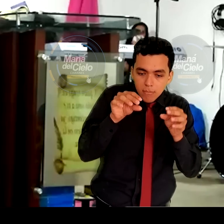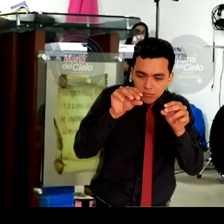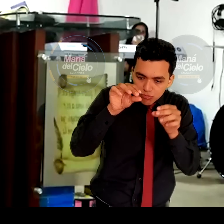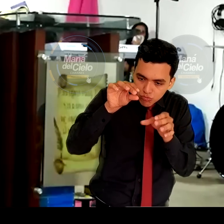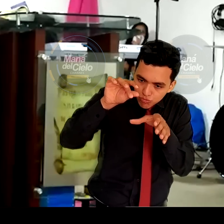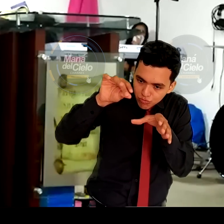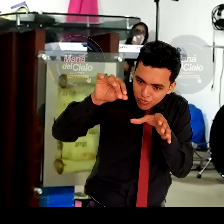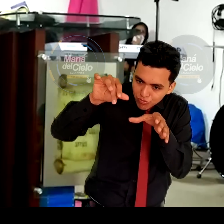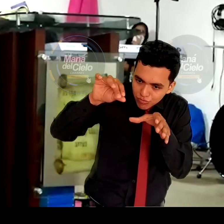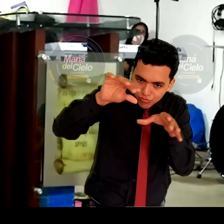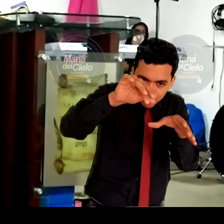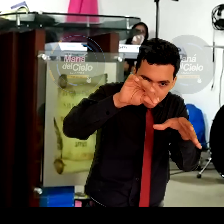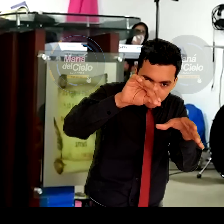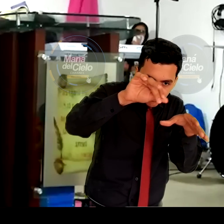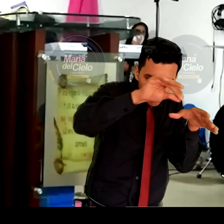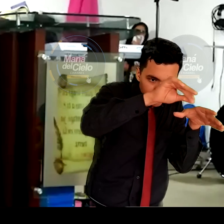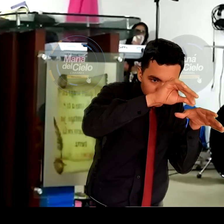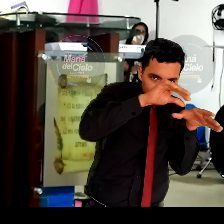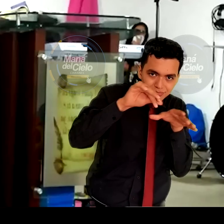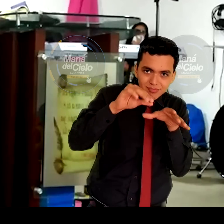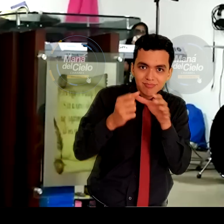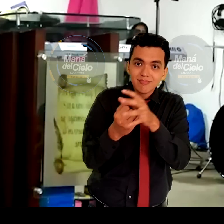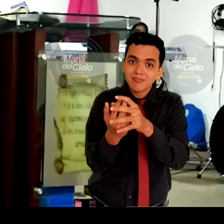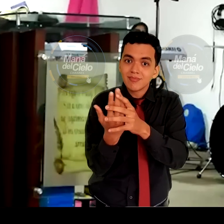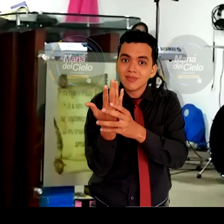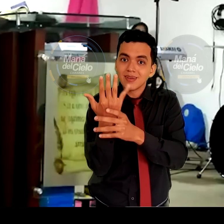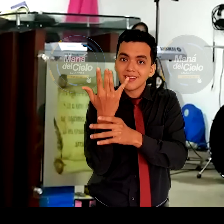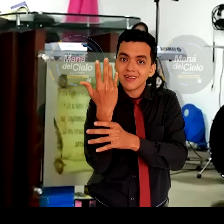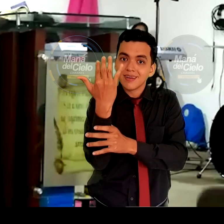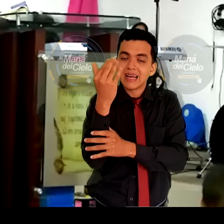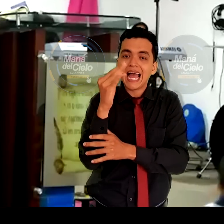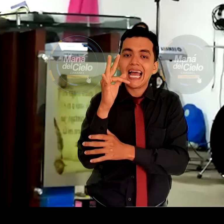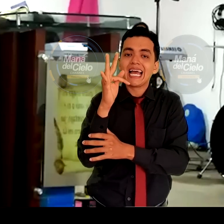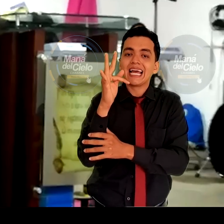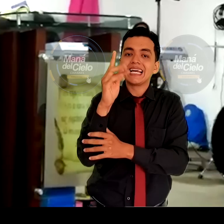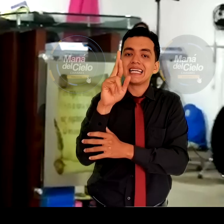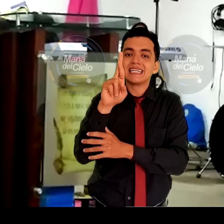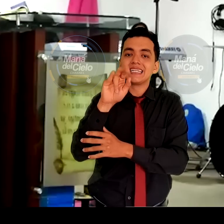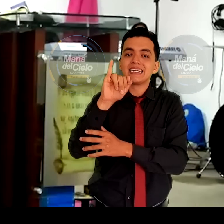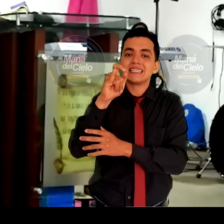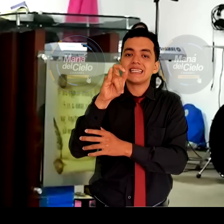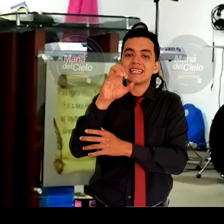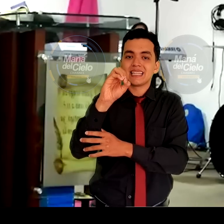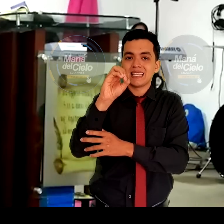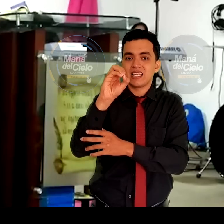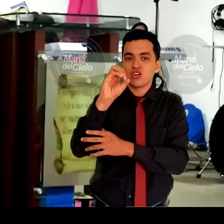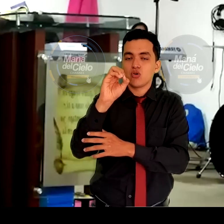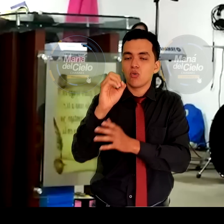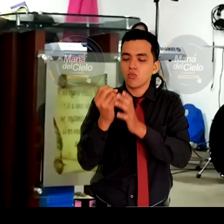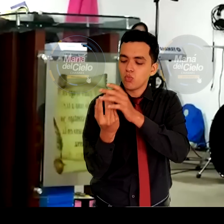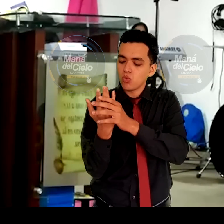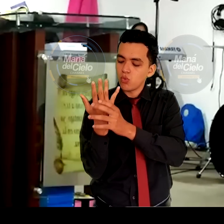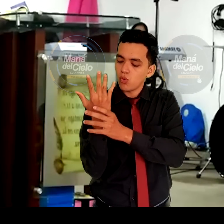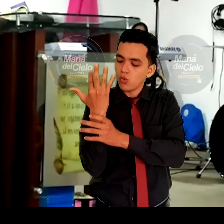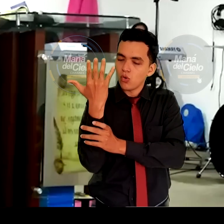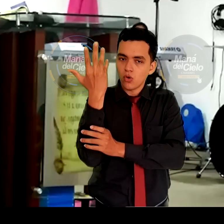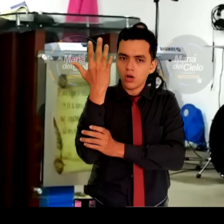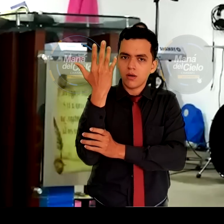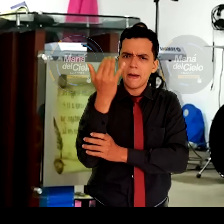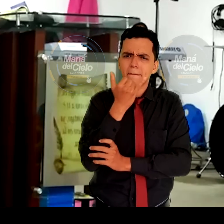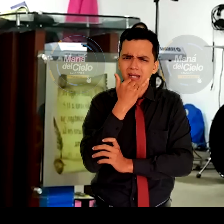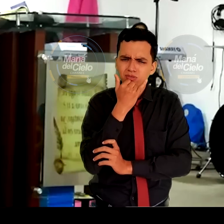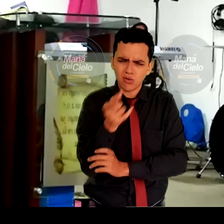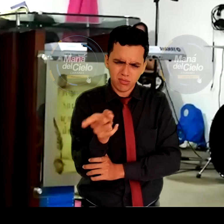Y alguien dijo, pero ¿cómo así? Si lo que se sembró fue semilla, ¿por qué aparece cizaña? Es